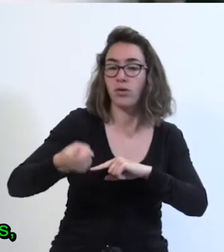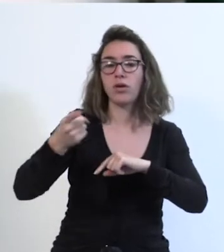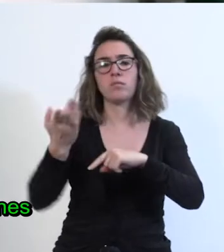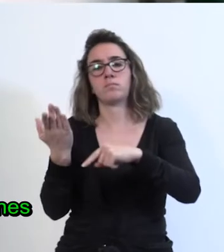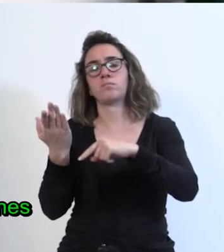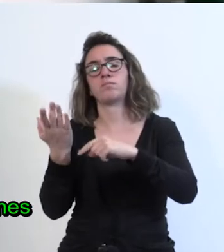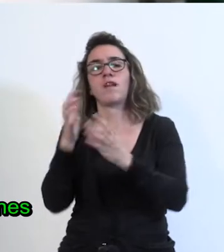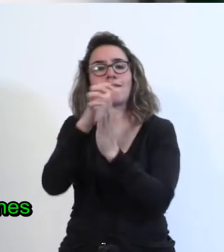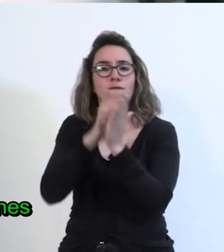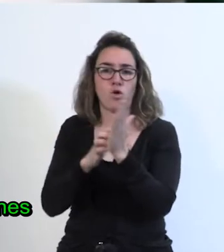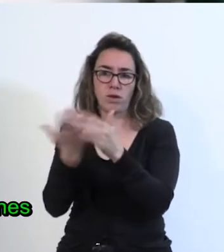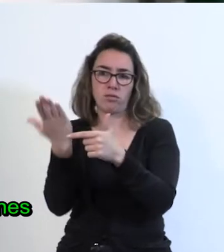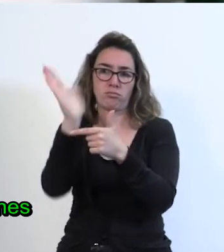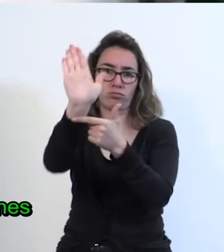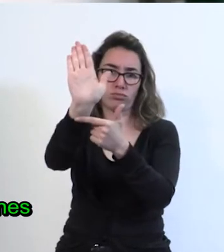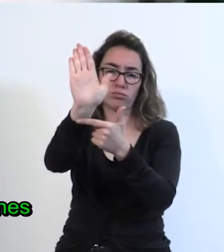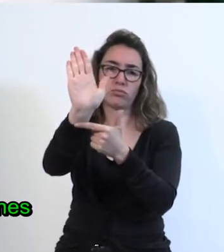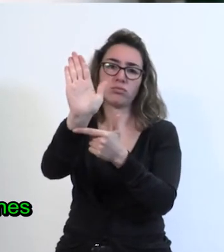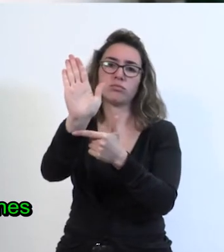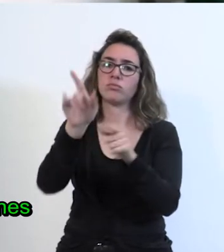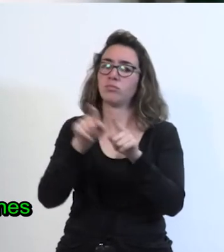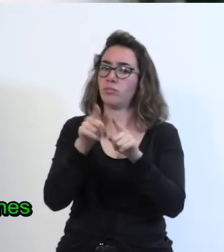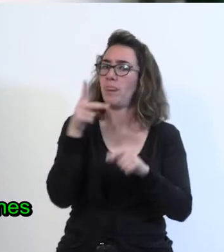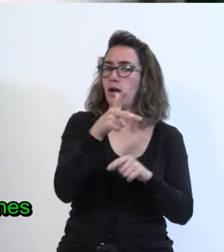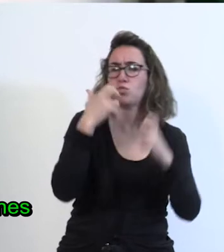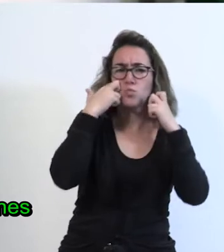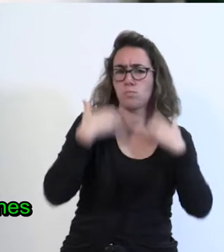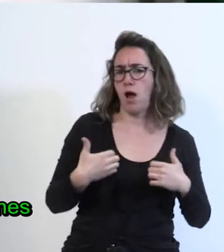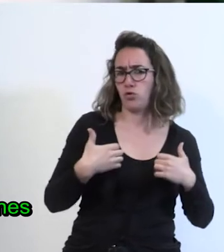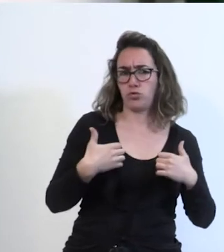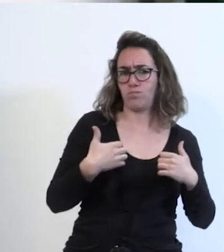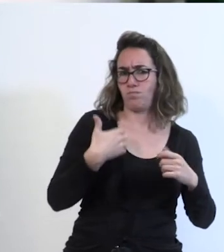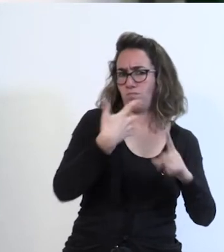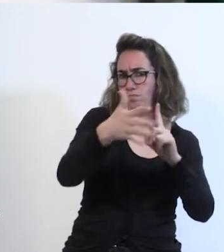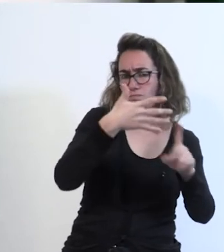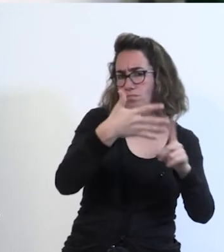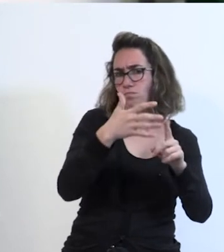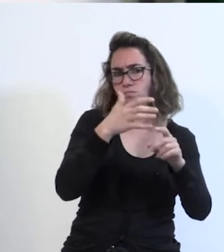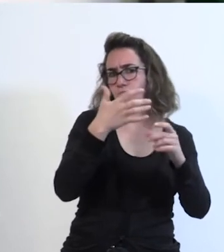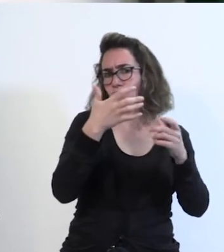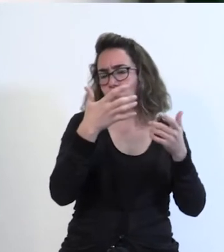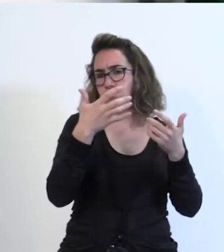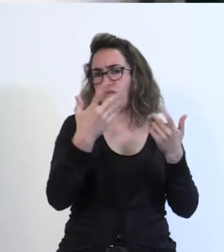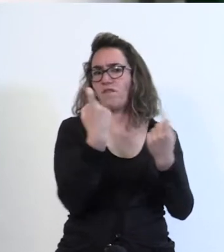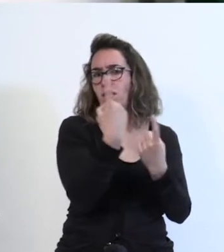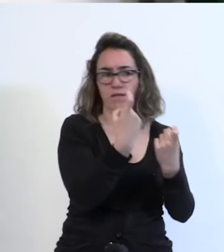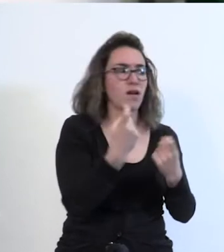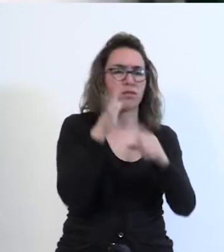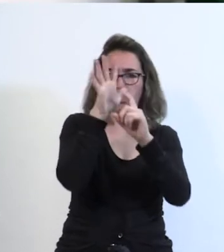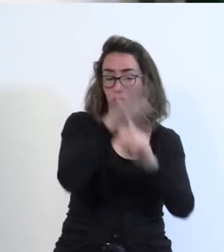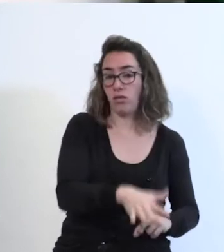acuerdos, presenta un informe de las violaciones de los derechos humanos, y ella analiza